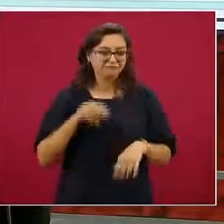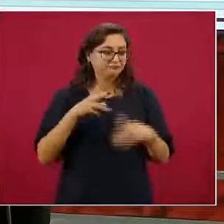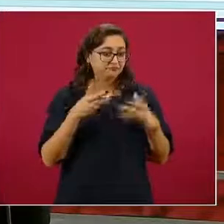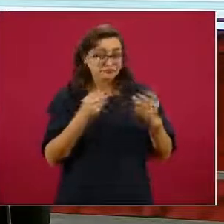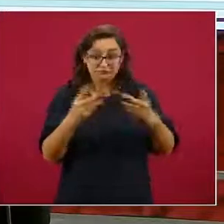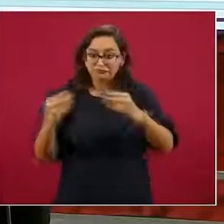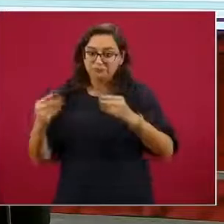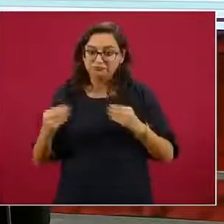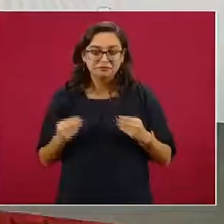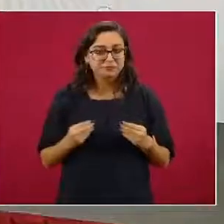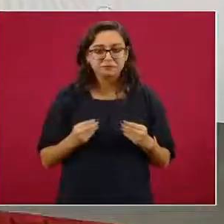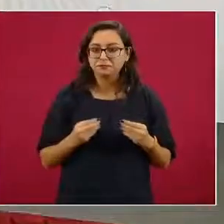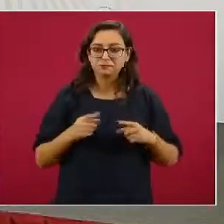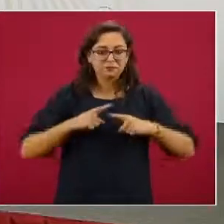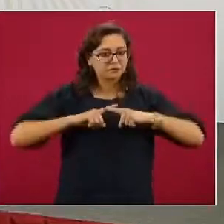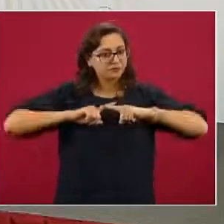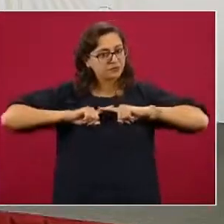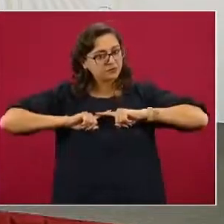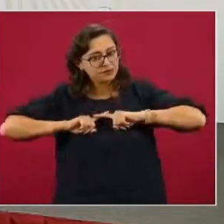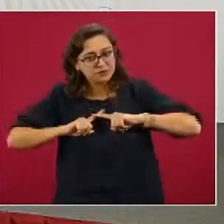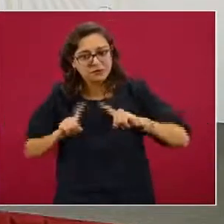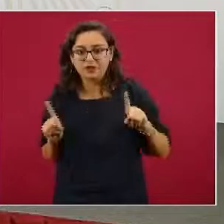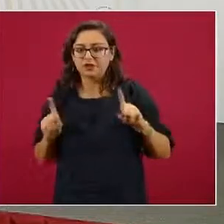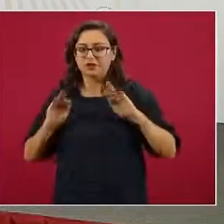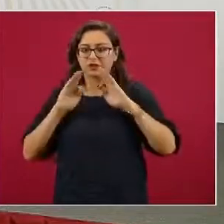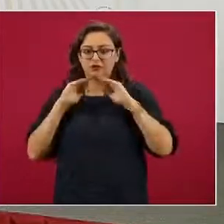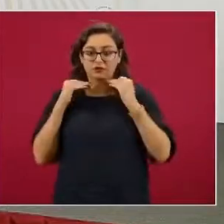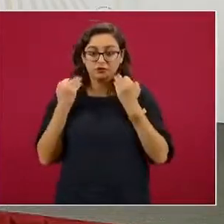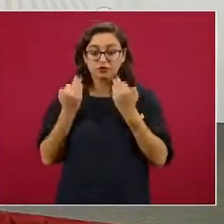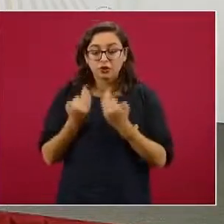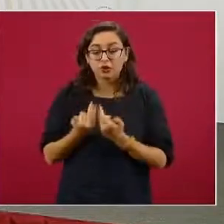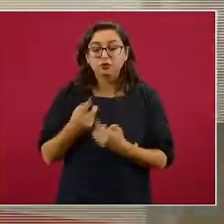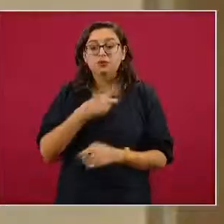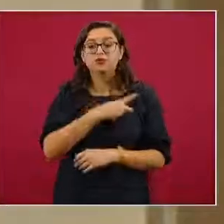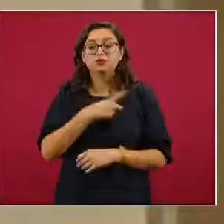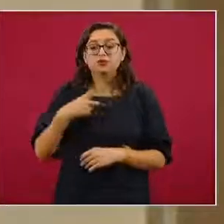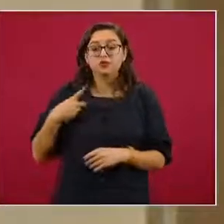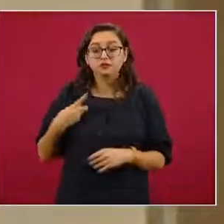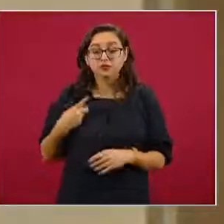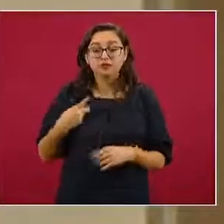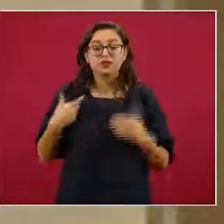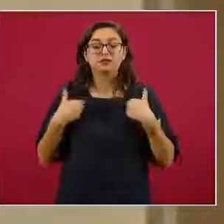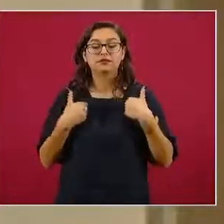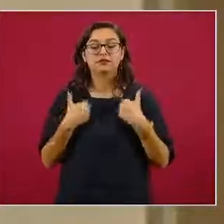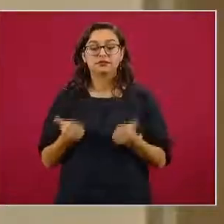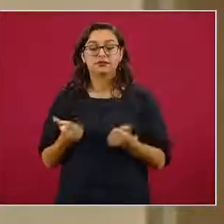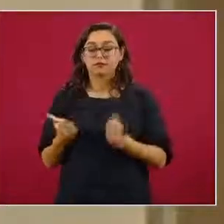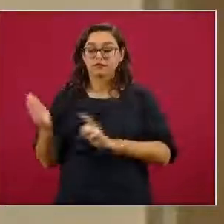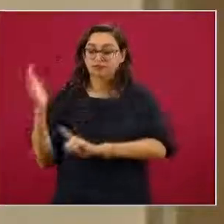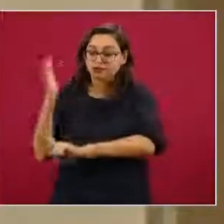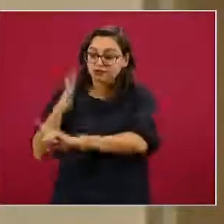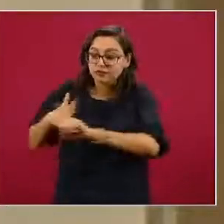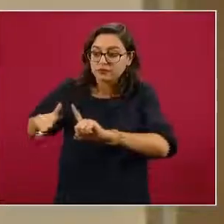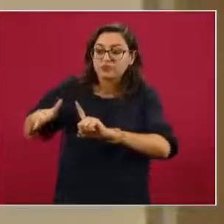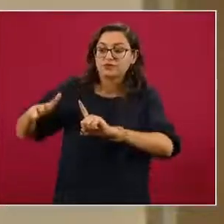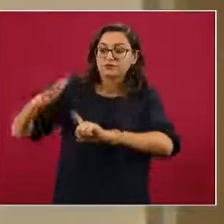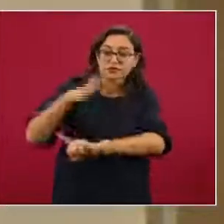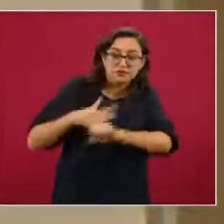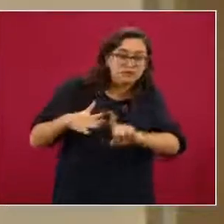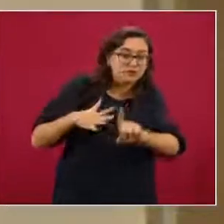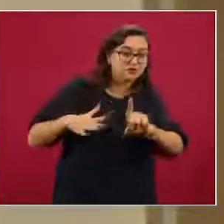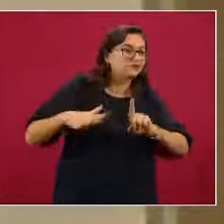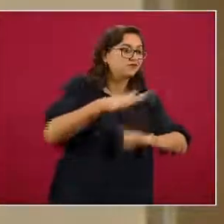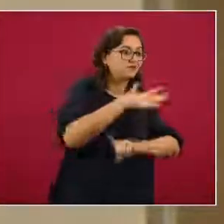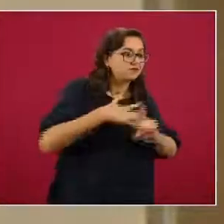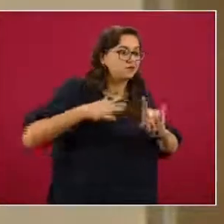muchos, es otro abordaje muy diferente que tiene que tomar en cuenta la complejidad de conformación de una sociedad.